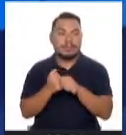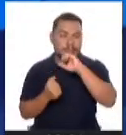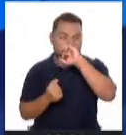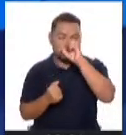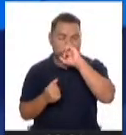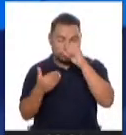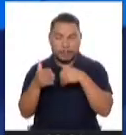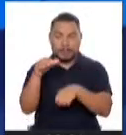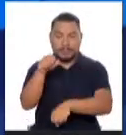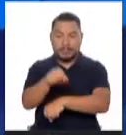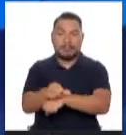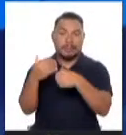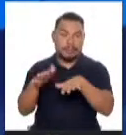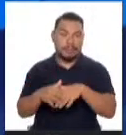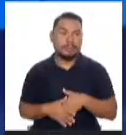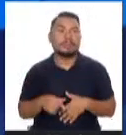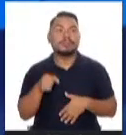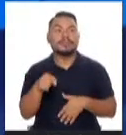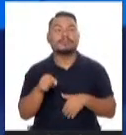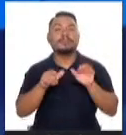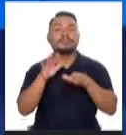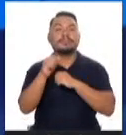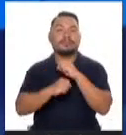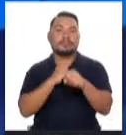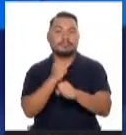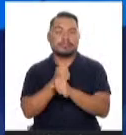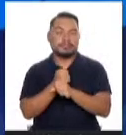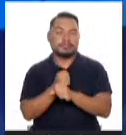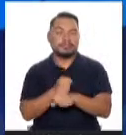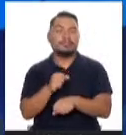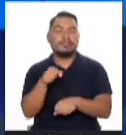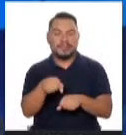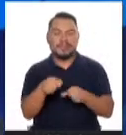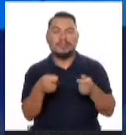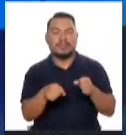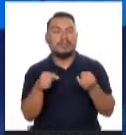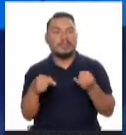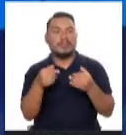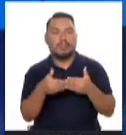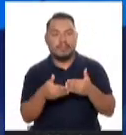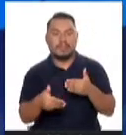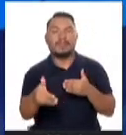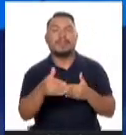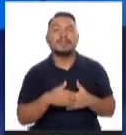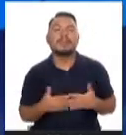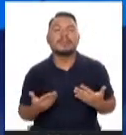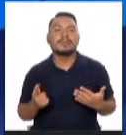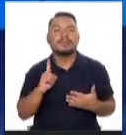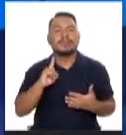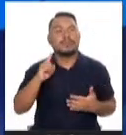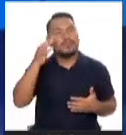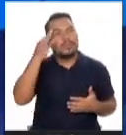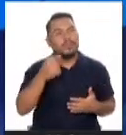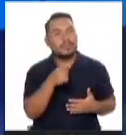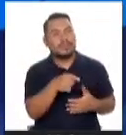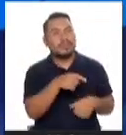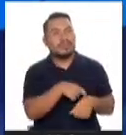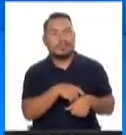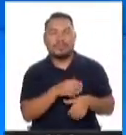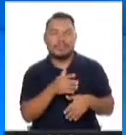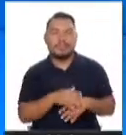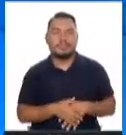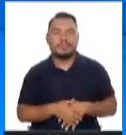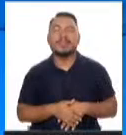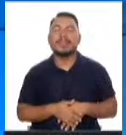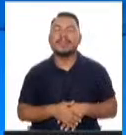está detenido, prescribe a los 15 años. Y así sucesivamente. Por eso no estoy tan cierto en los tiempos. Muy bien, doctor.